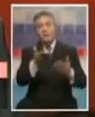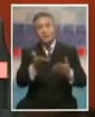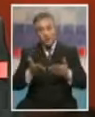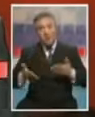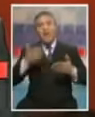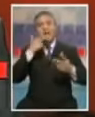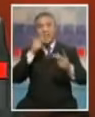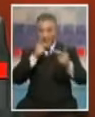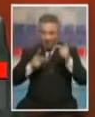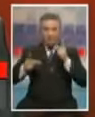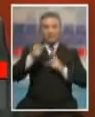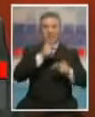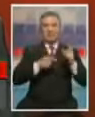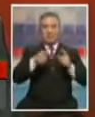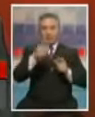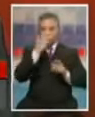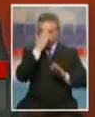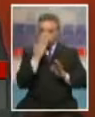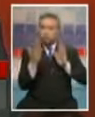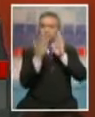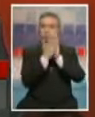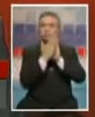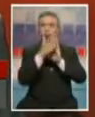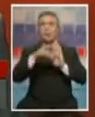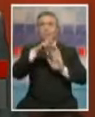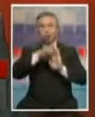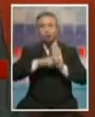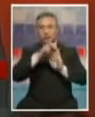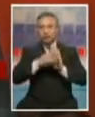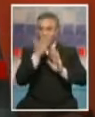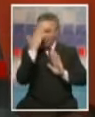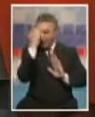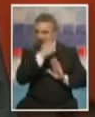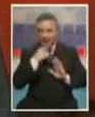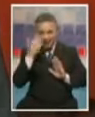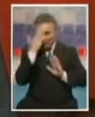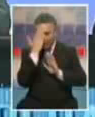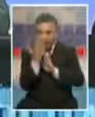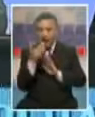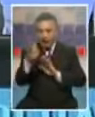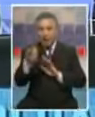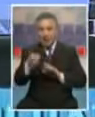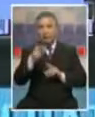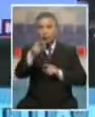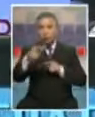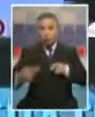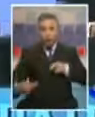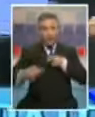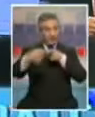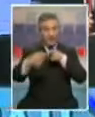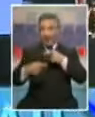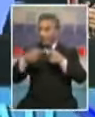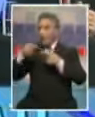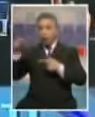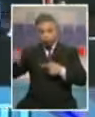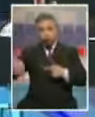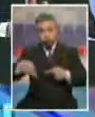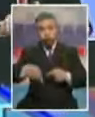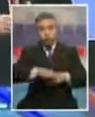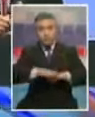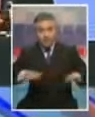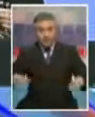a confrontar proyectos de cara a los ciudadanos. De sus rivales, sea que estén aquí o no estén aquí en la